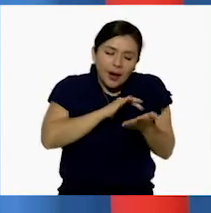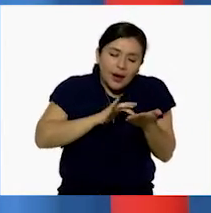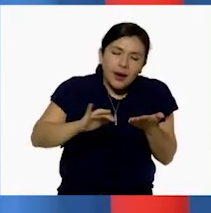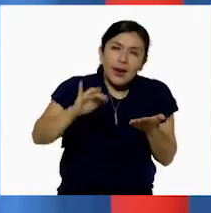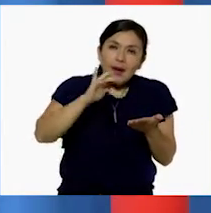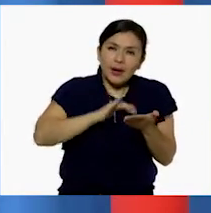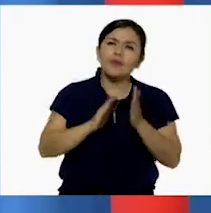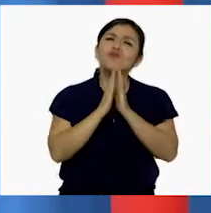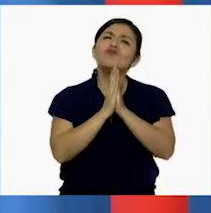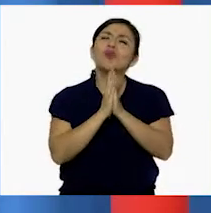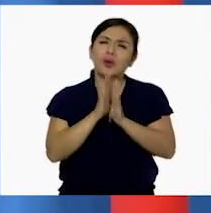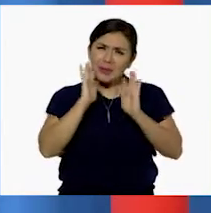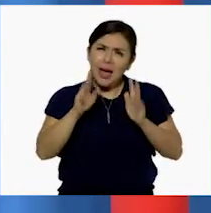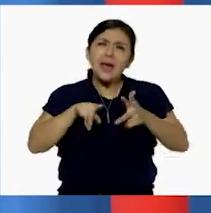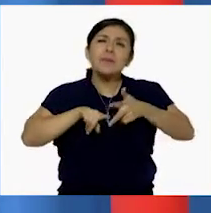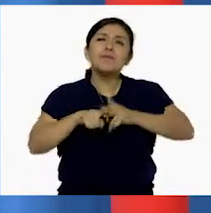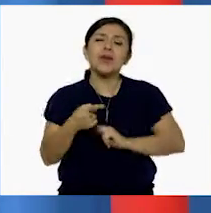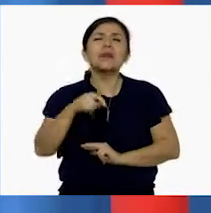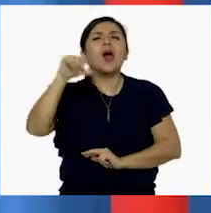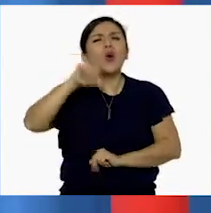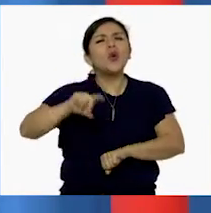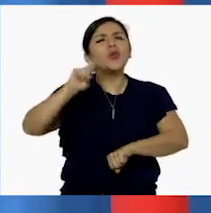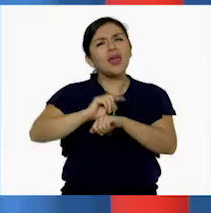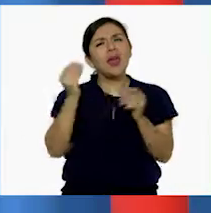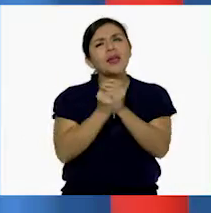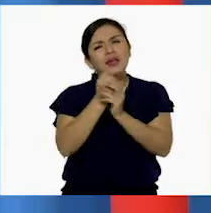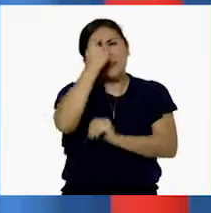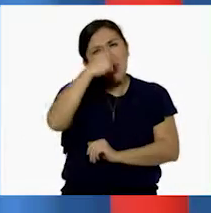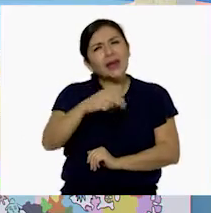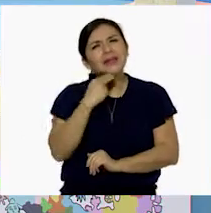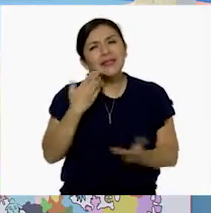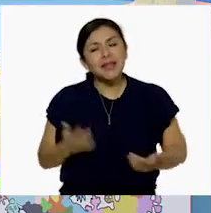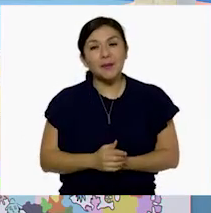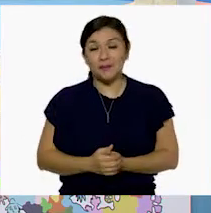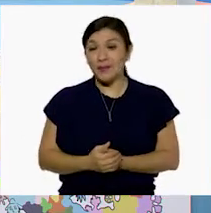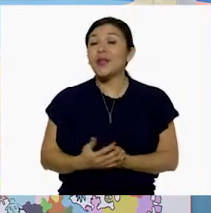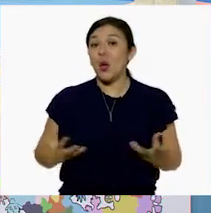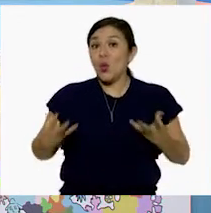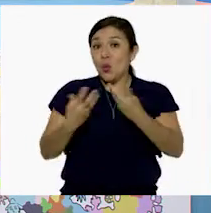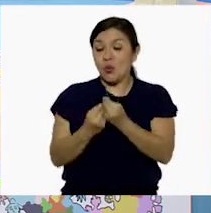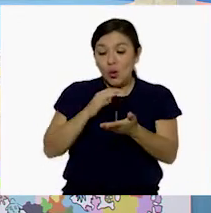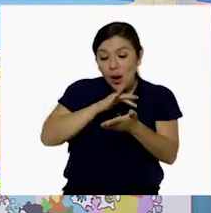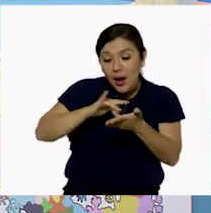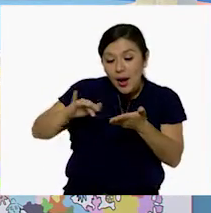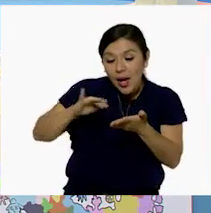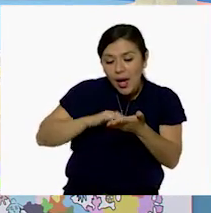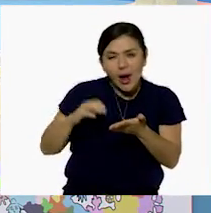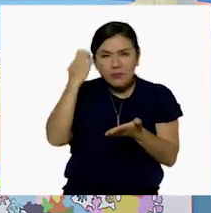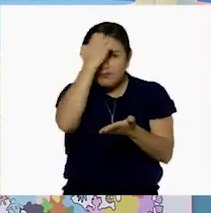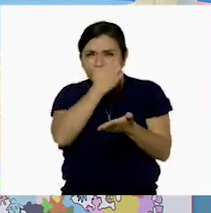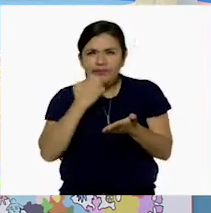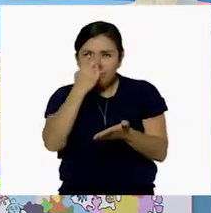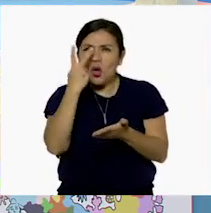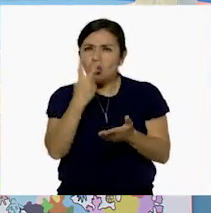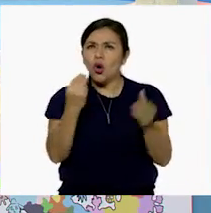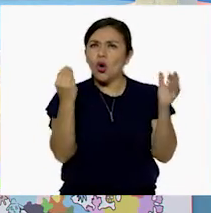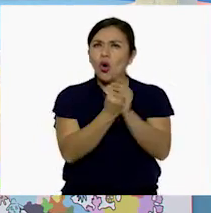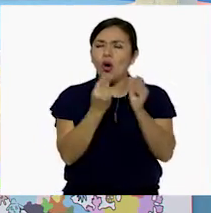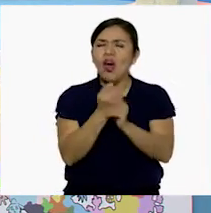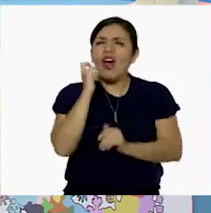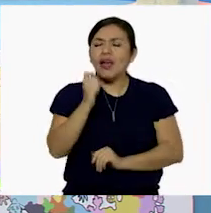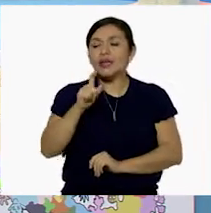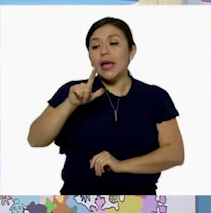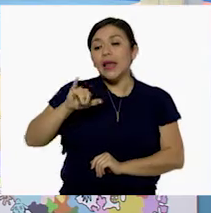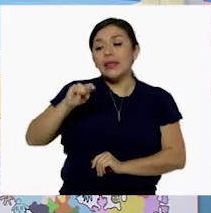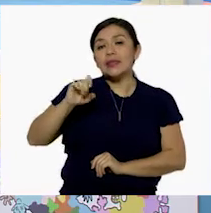entonces, por favor, comencemos ya. ¿Cuál es el propósito de esta sesión? Leeremos y analizaremos 2 textos del ámbito de